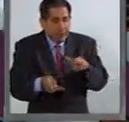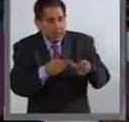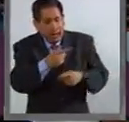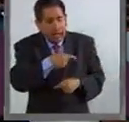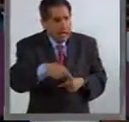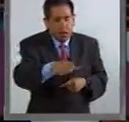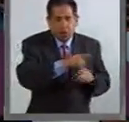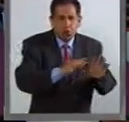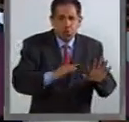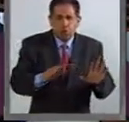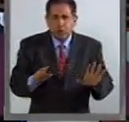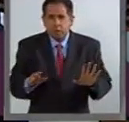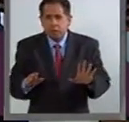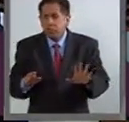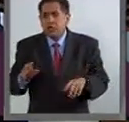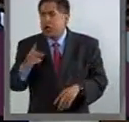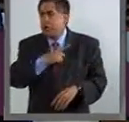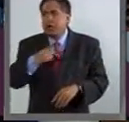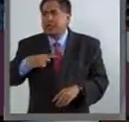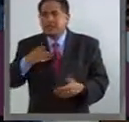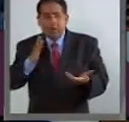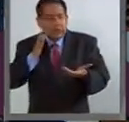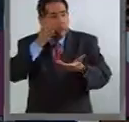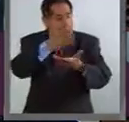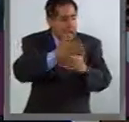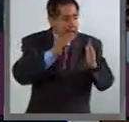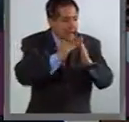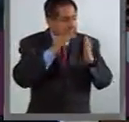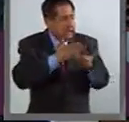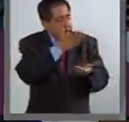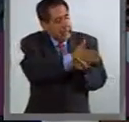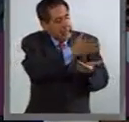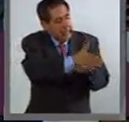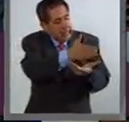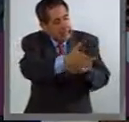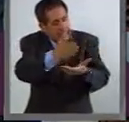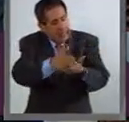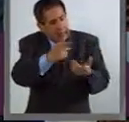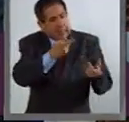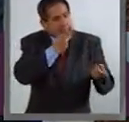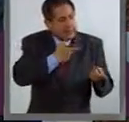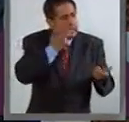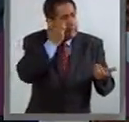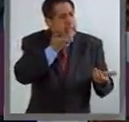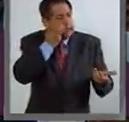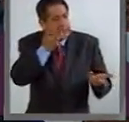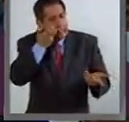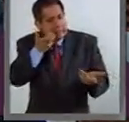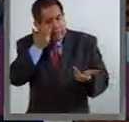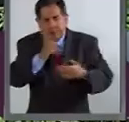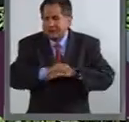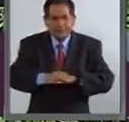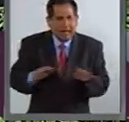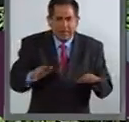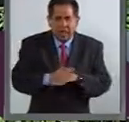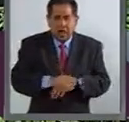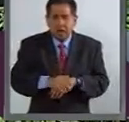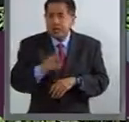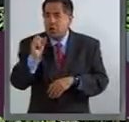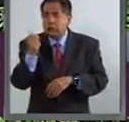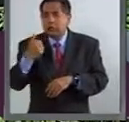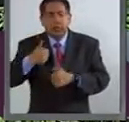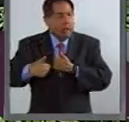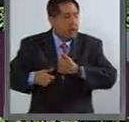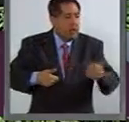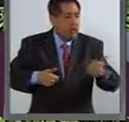todo. Bueno, es que hoy ya no hay que ir al distrito, hoy ya no necesitas necesitas invertir en desplazarte a ningún